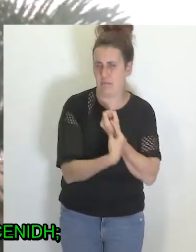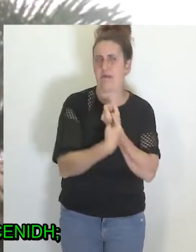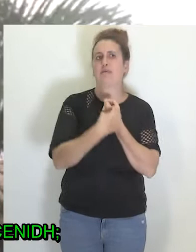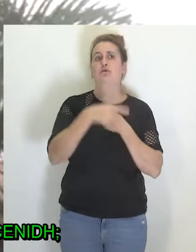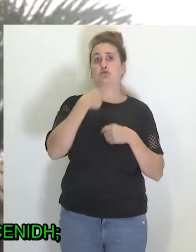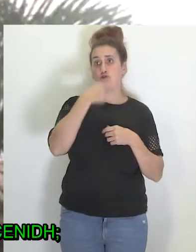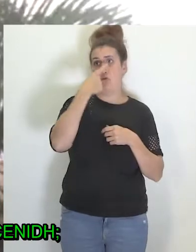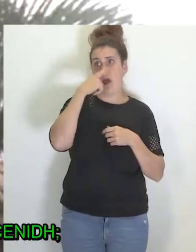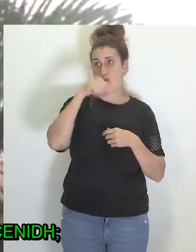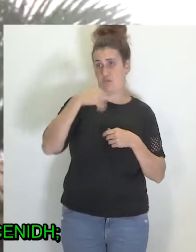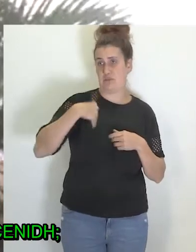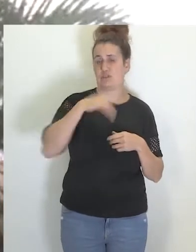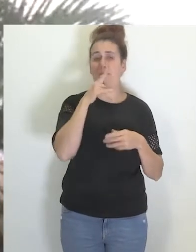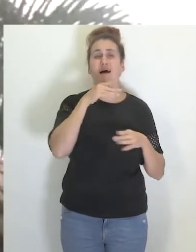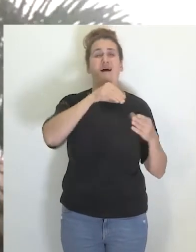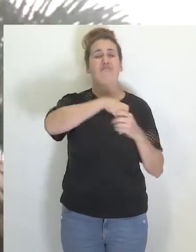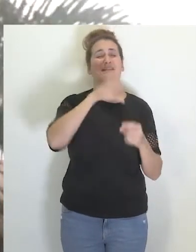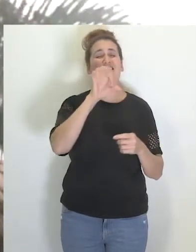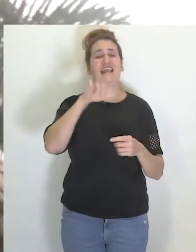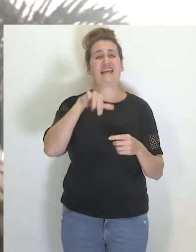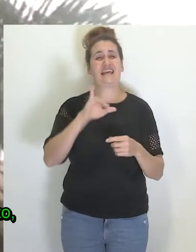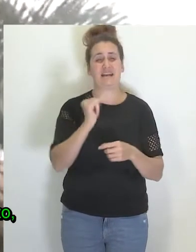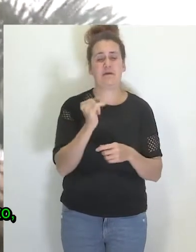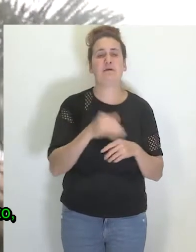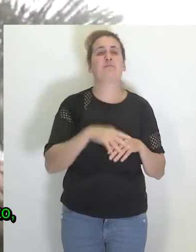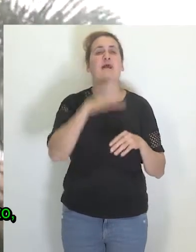ese entonces estaba en el CENID,